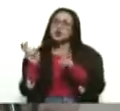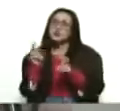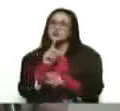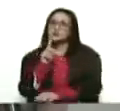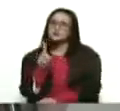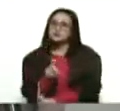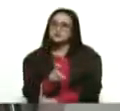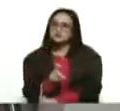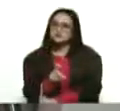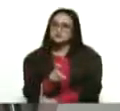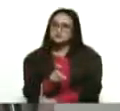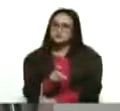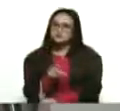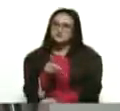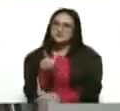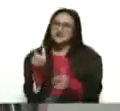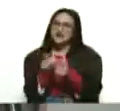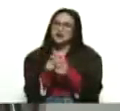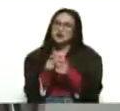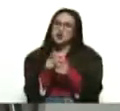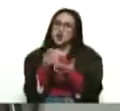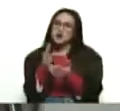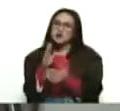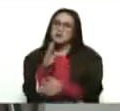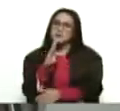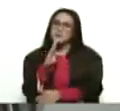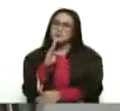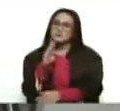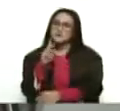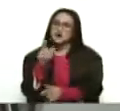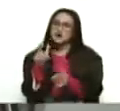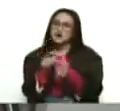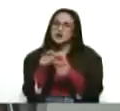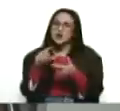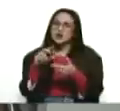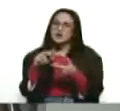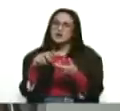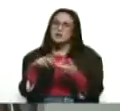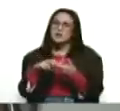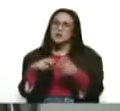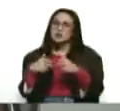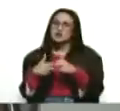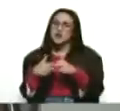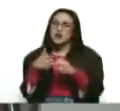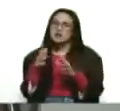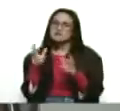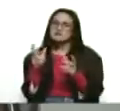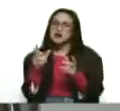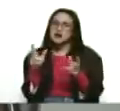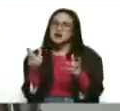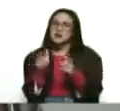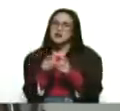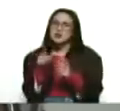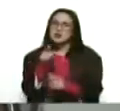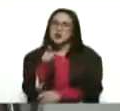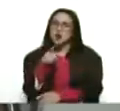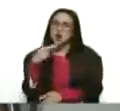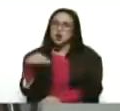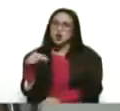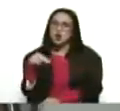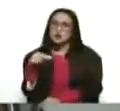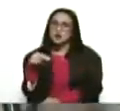ya comentó algo sobre la reunión de Bruselas, pero quería precisarle si va a asistir a la reunión de noviembre con el presidente Macron